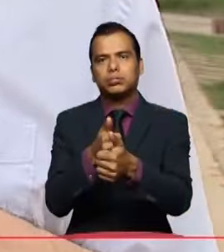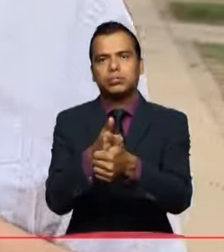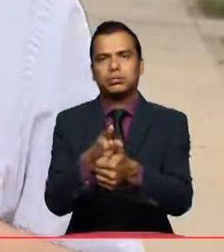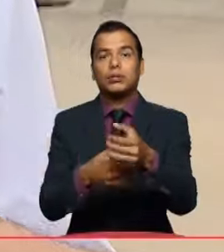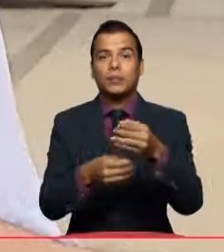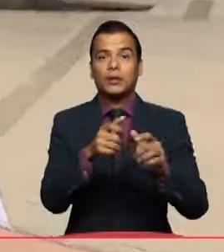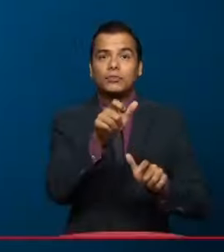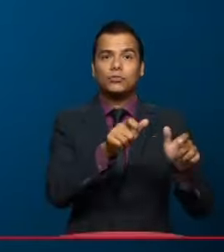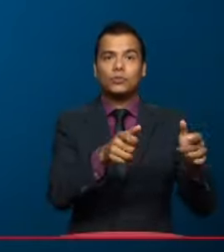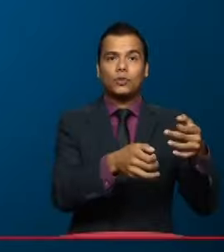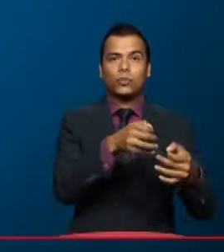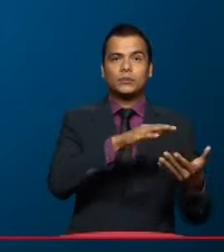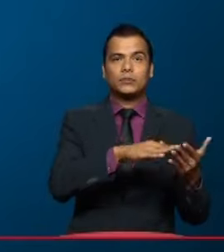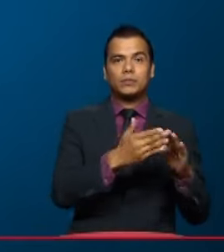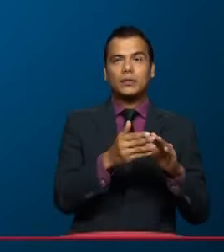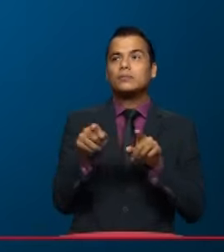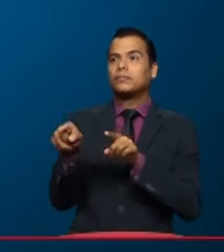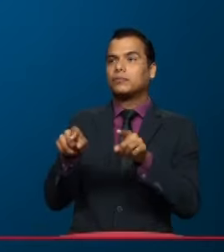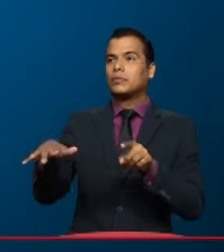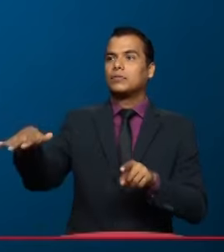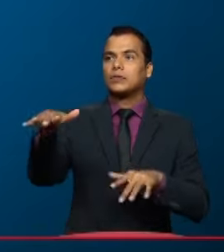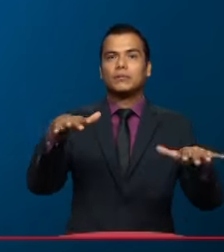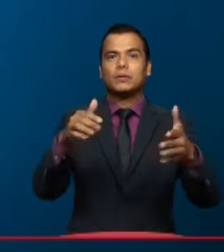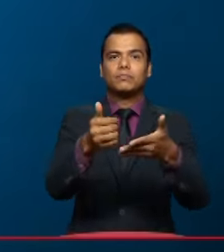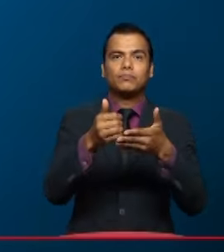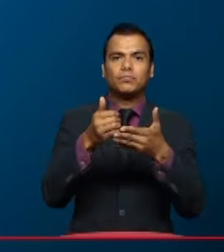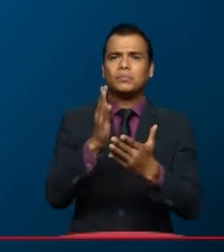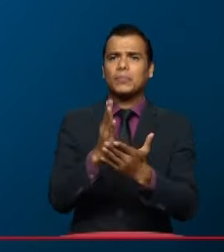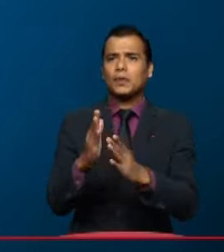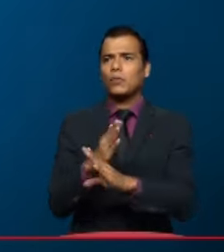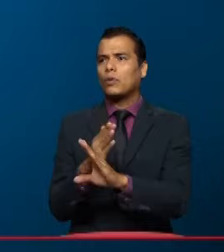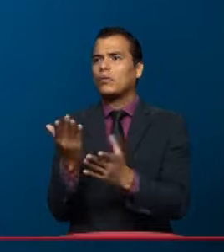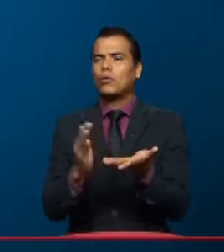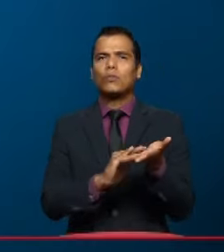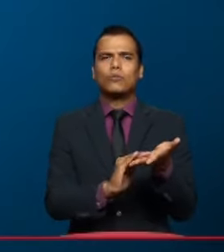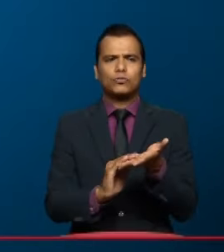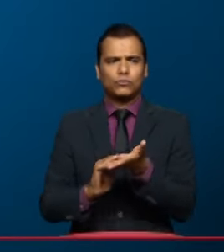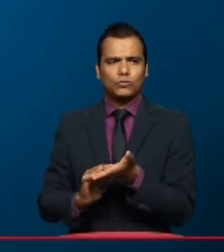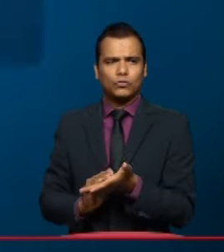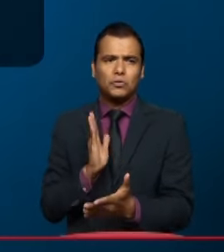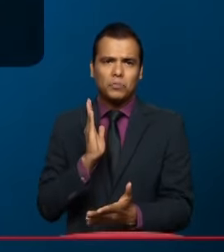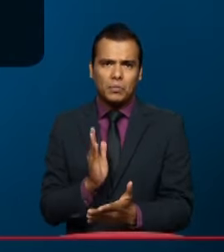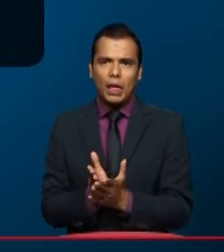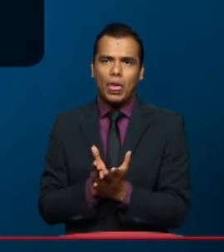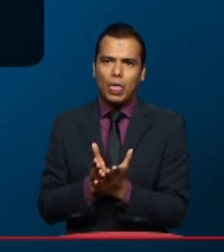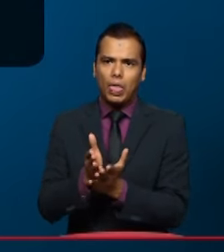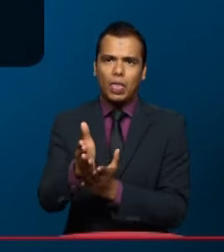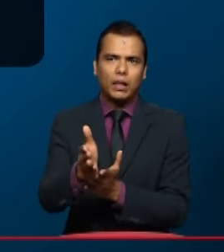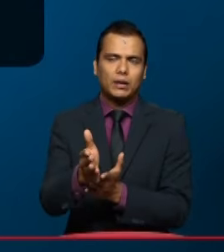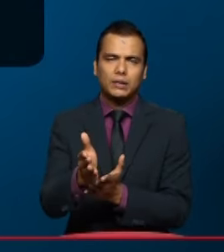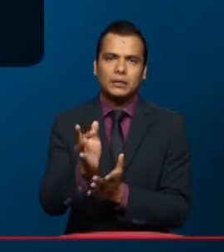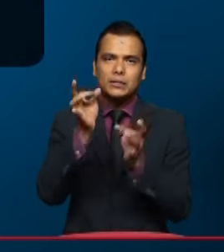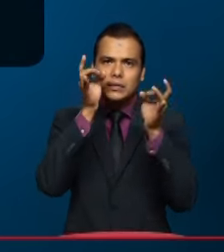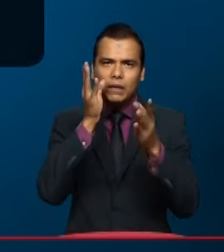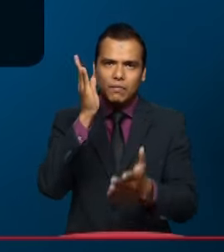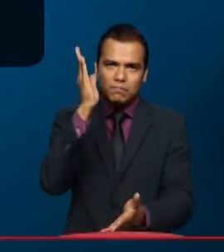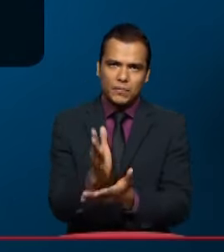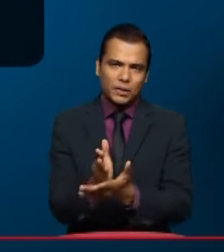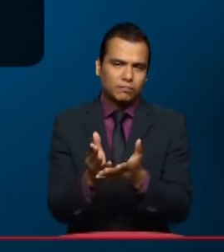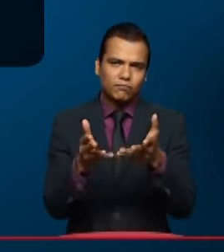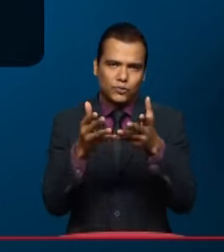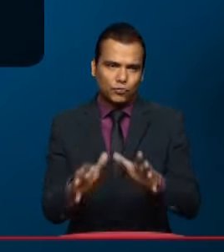mecanismos microlocales que nos ayuden a identificar esos pequeños conflictos que tenemos, que no queremos que evolucionen a que sean unos actos